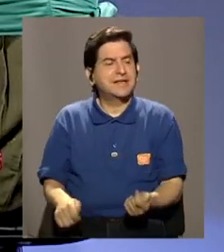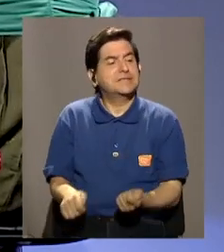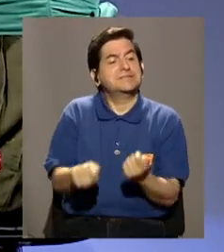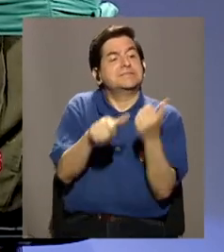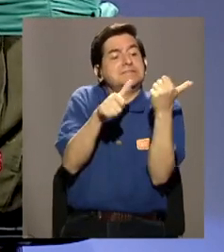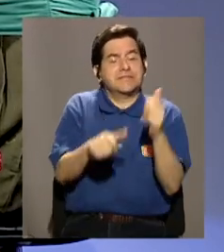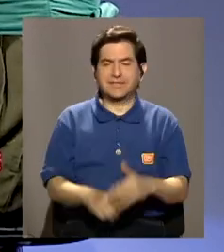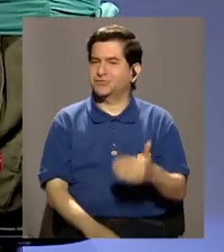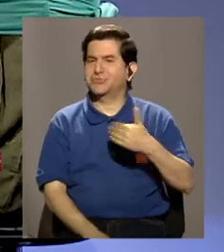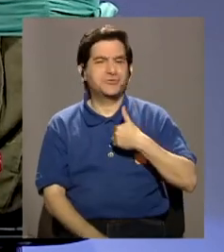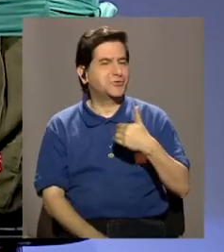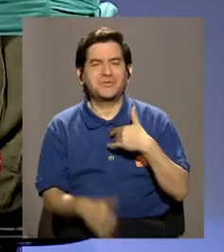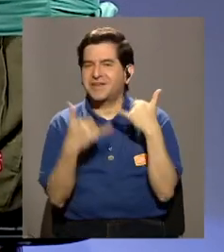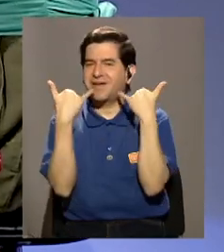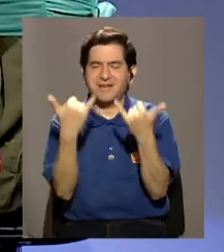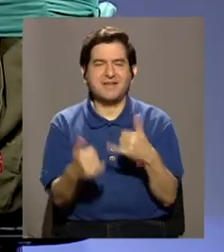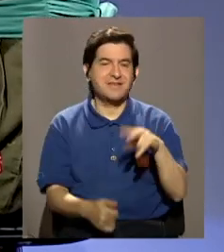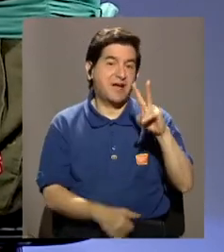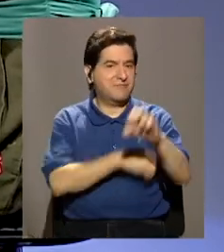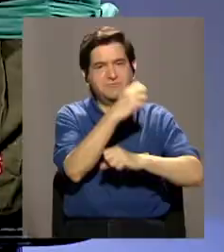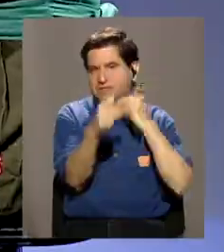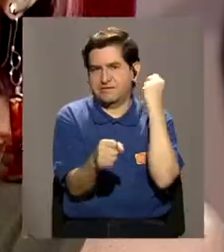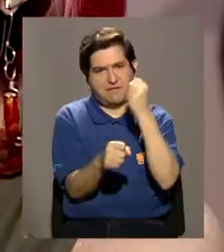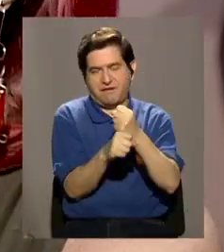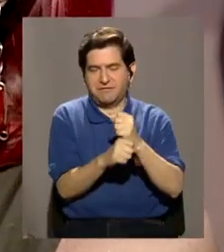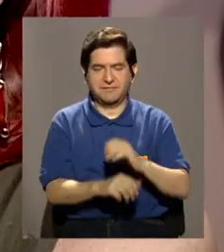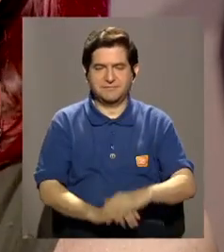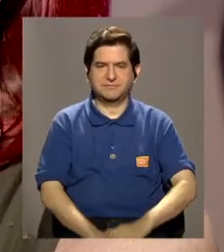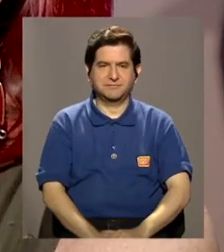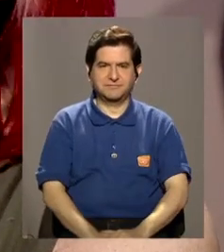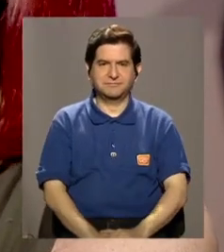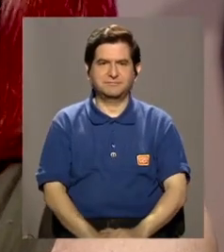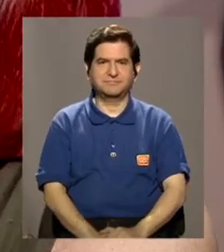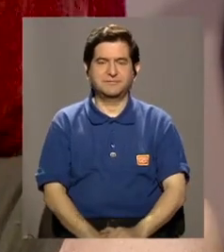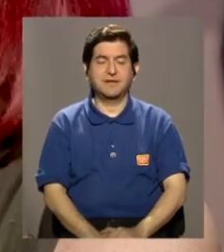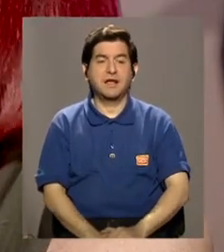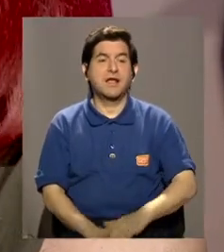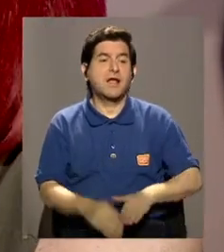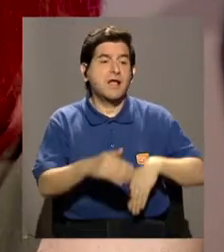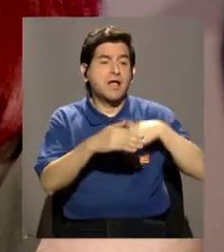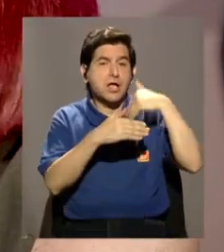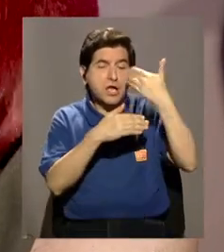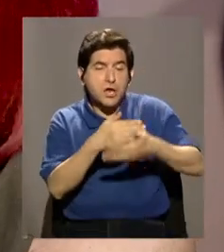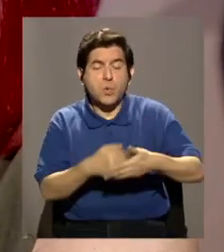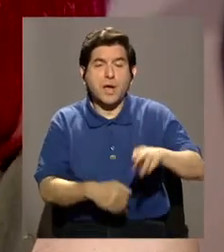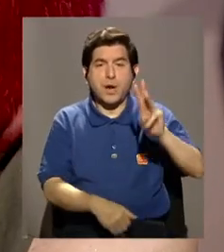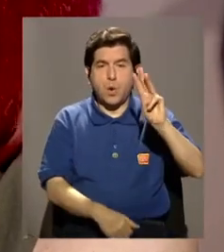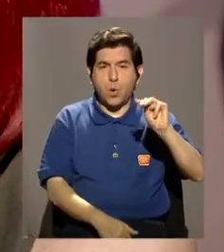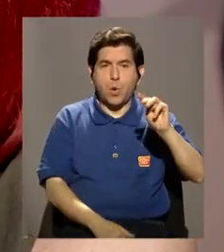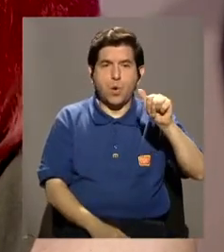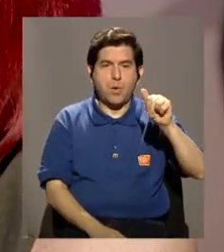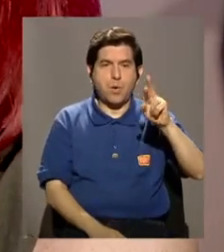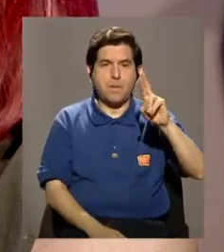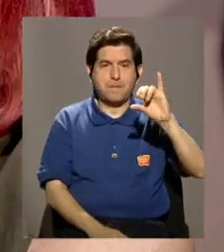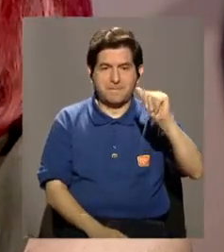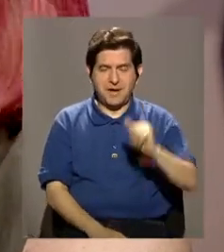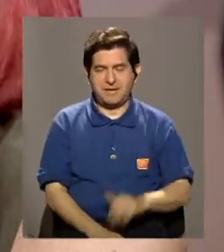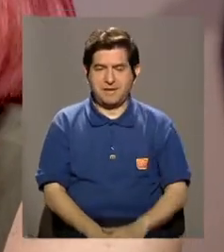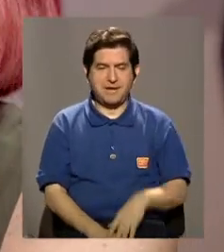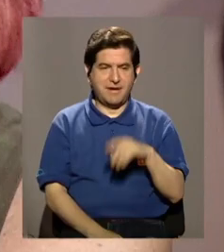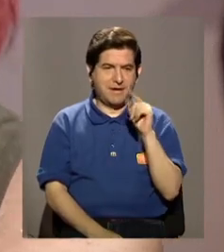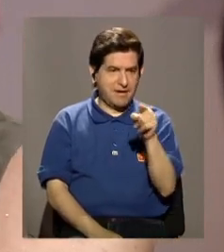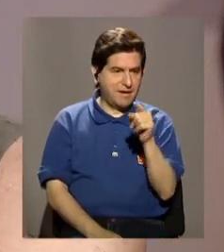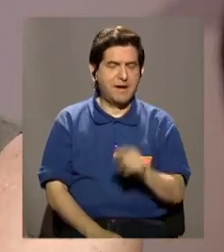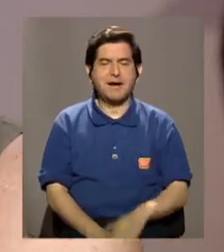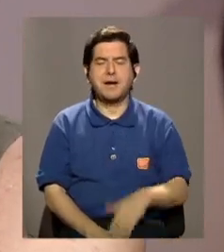porque ya no tiene 20 años verdad y después mariah que es el papel que interpreta a carla que